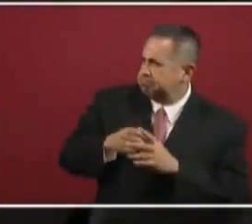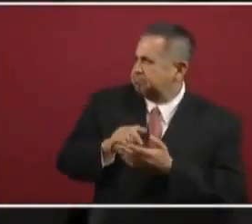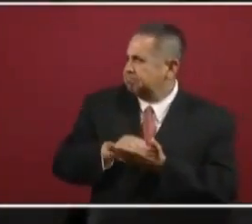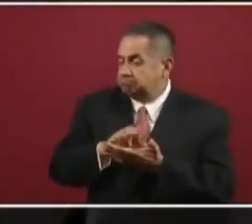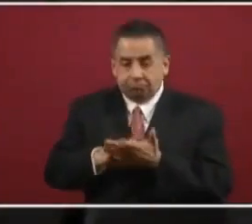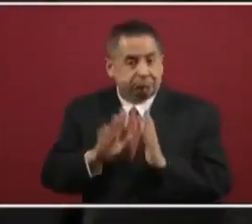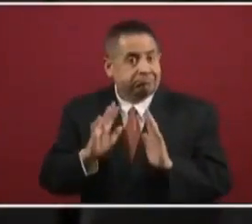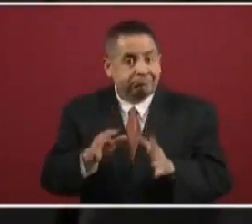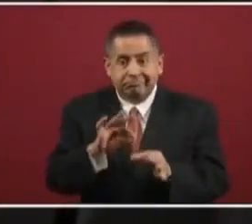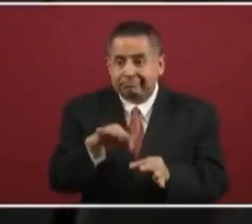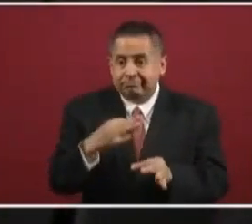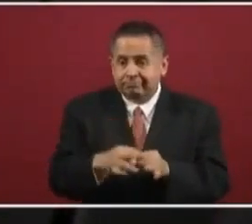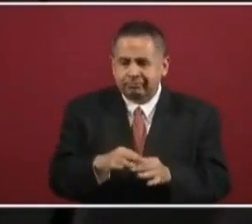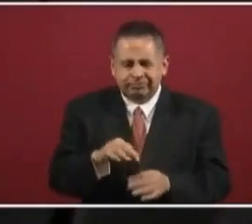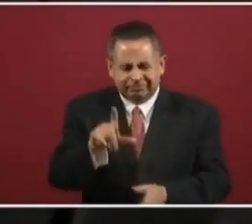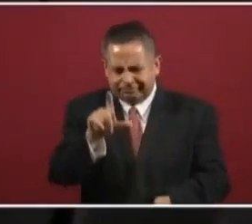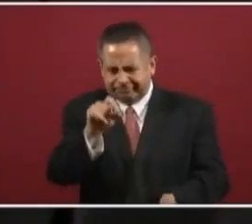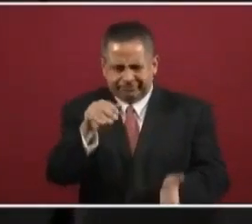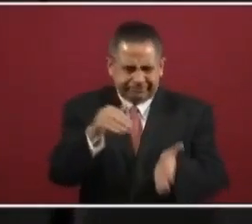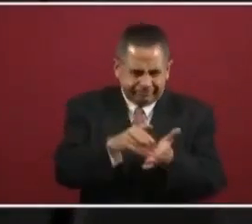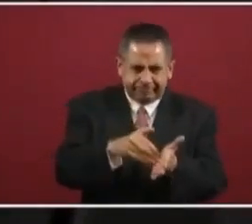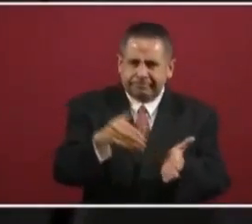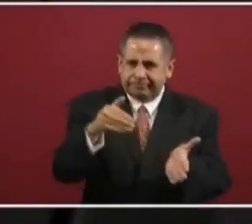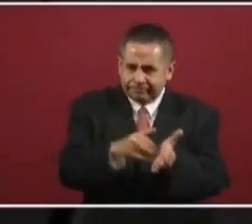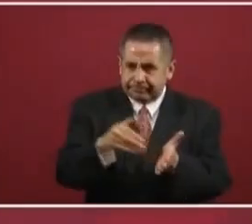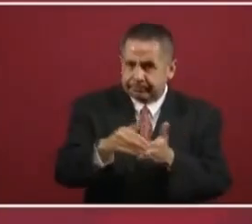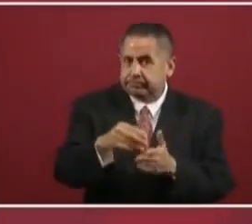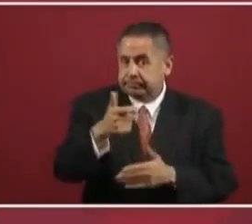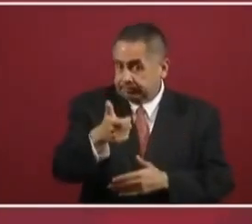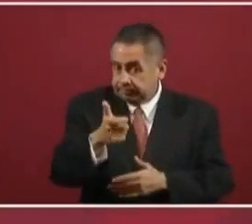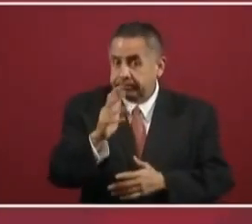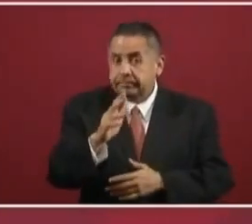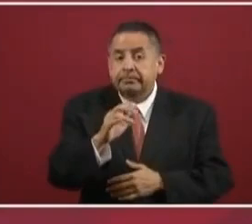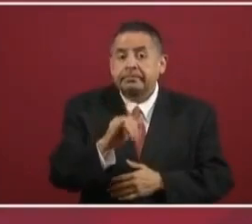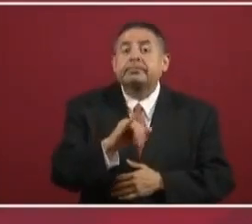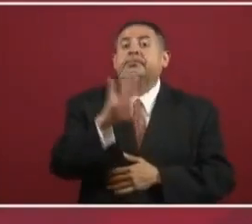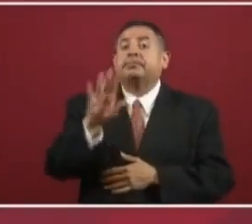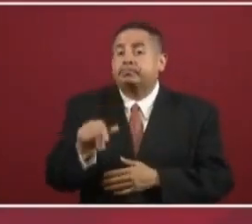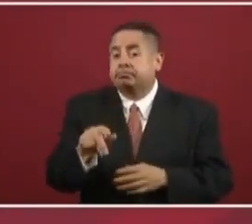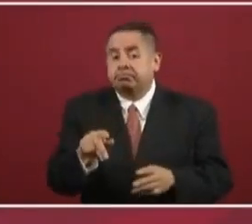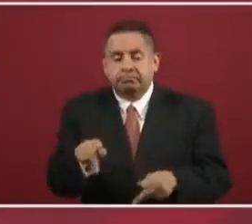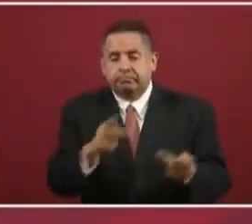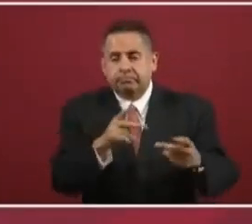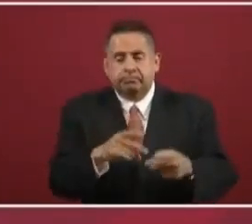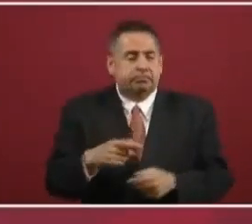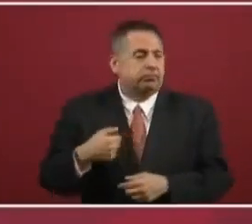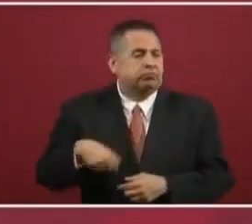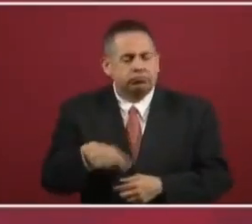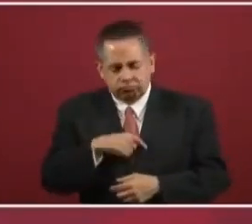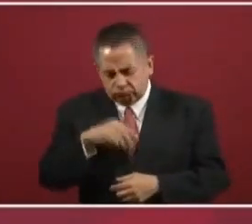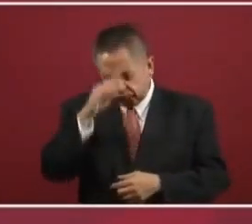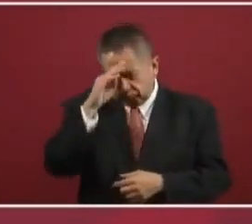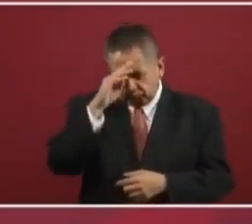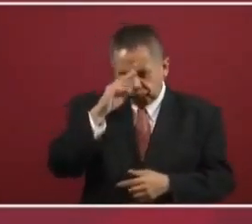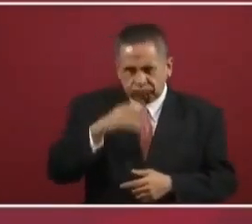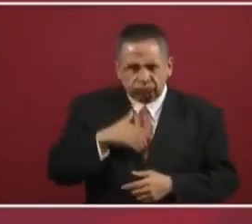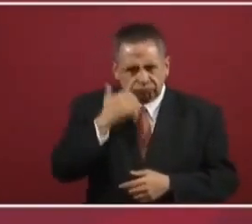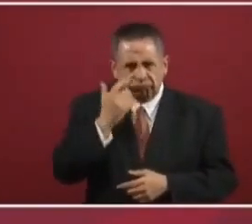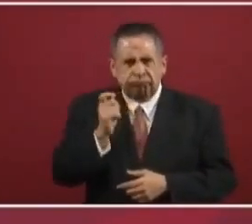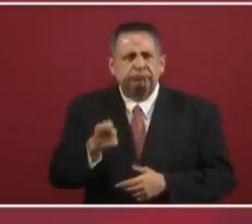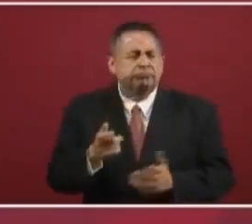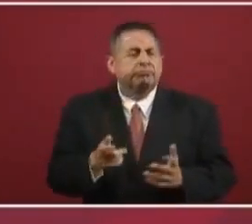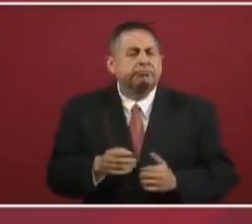avalúo 200000 millones de pesos nosotros teníamos la intención